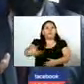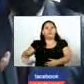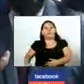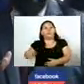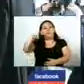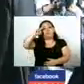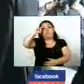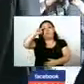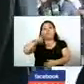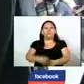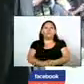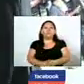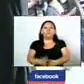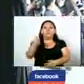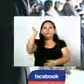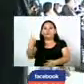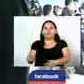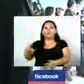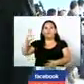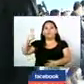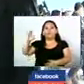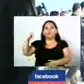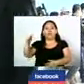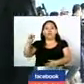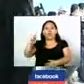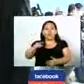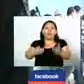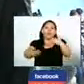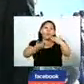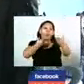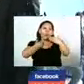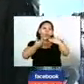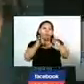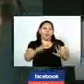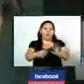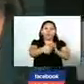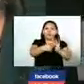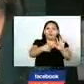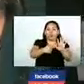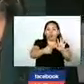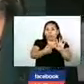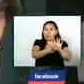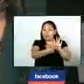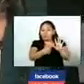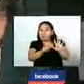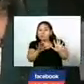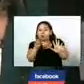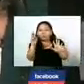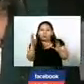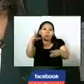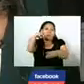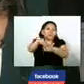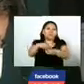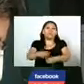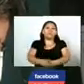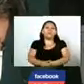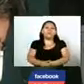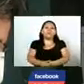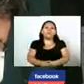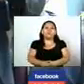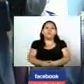el fiscal del caso explicó la situación de cinco personas jurídicas picadas en este requerimiento